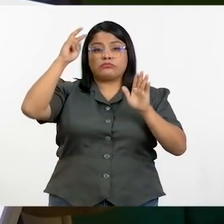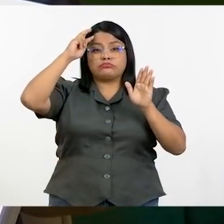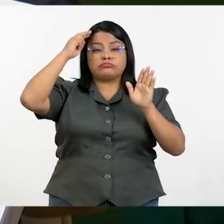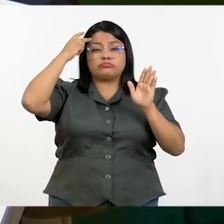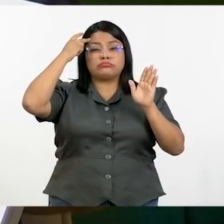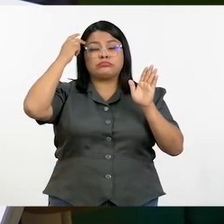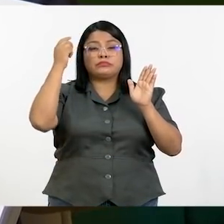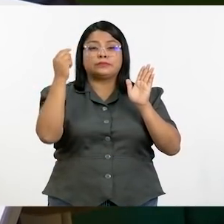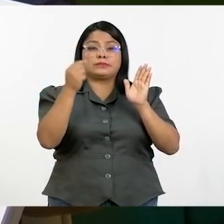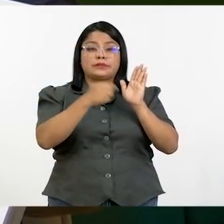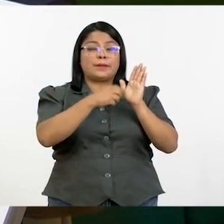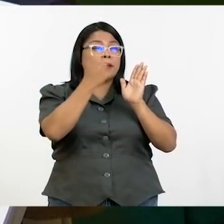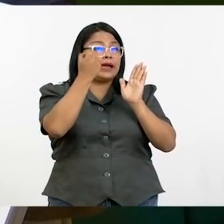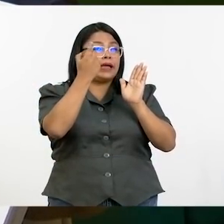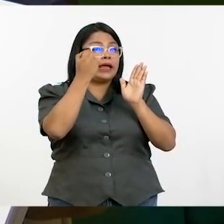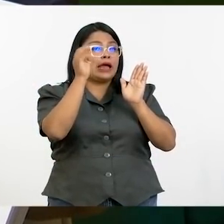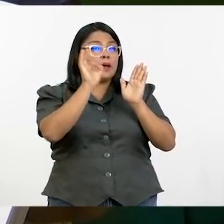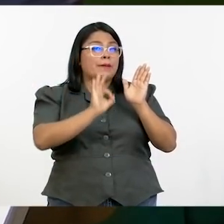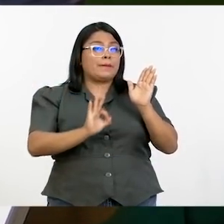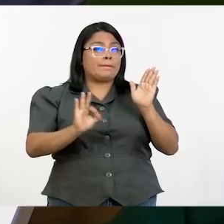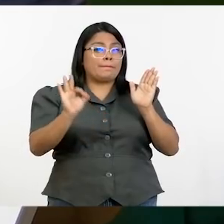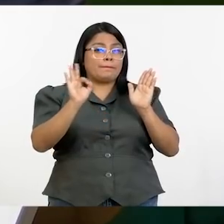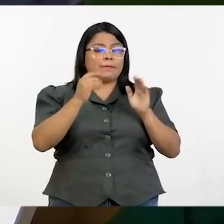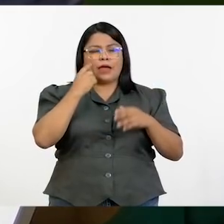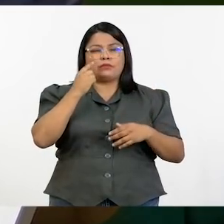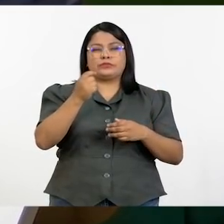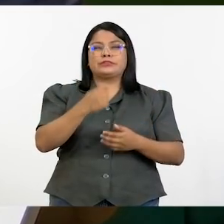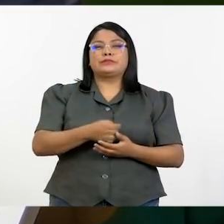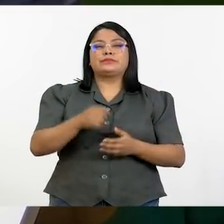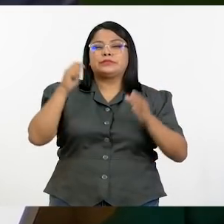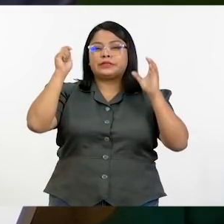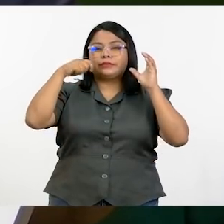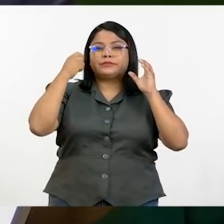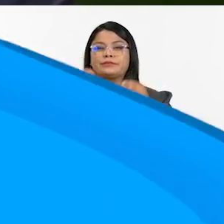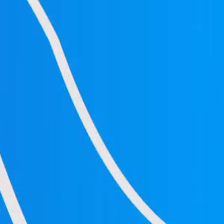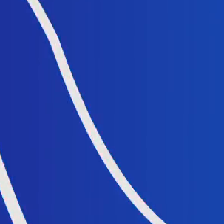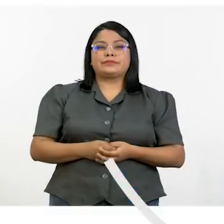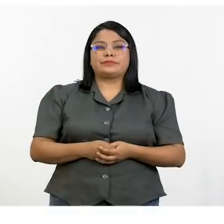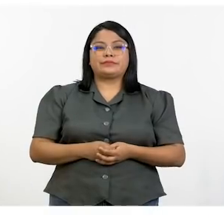significado. Para que comprendamos mejor esto, veamos el siguiente recurso.